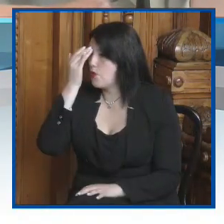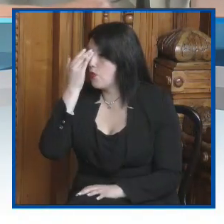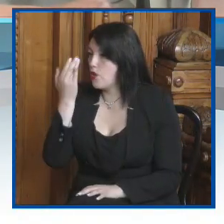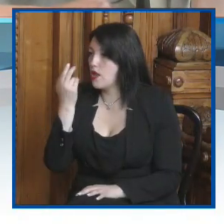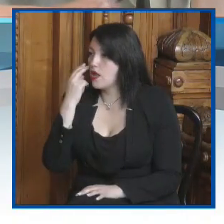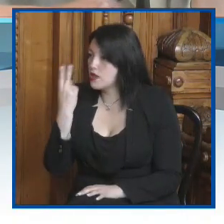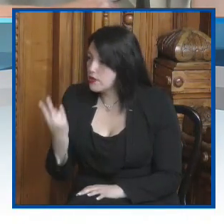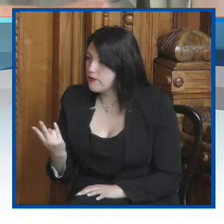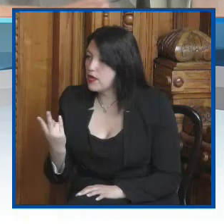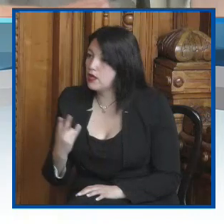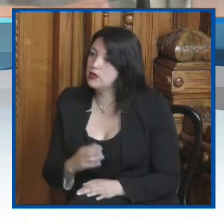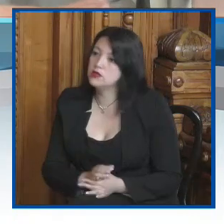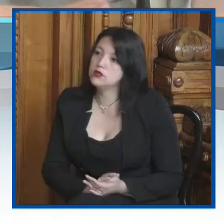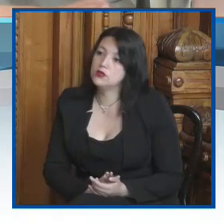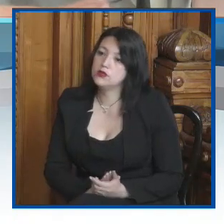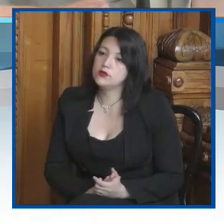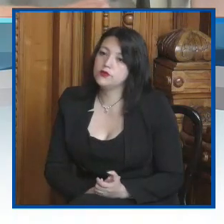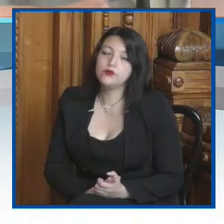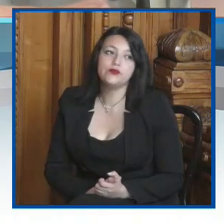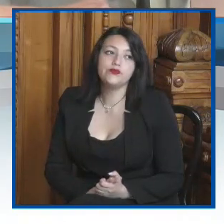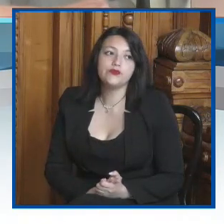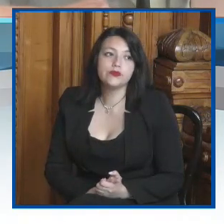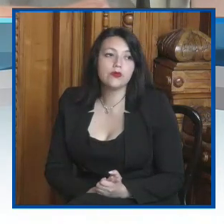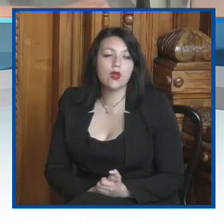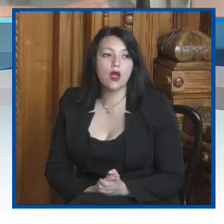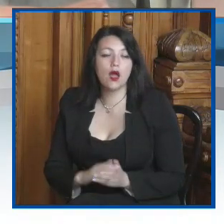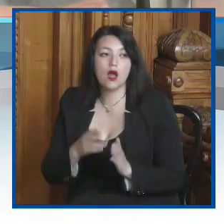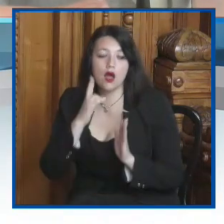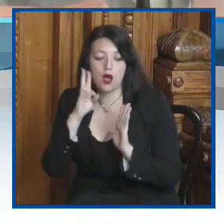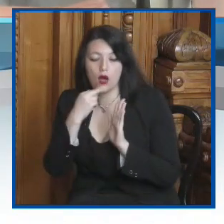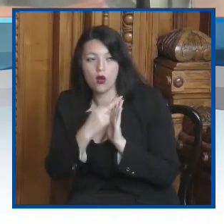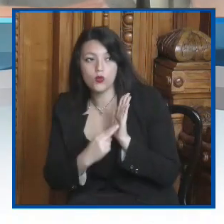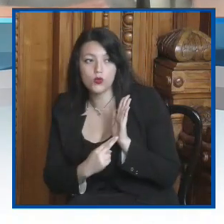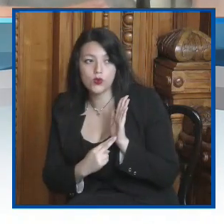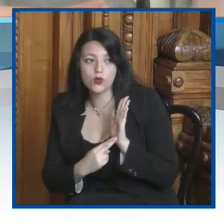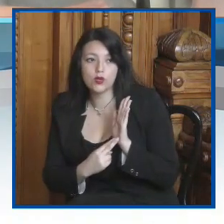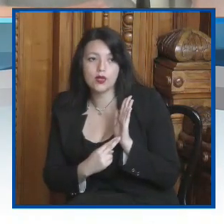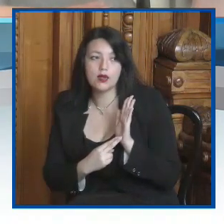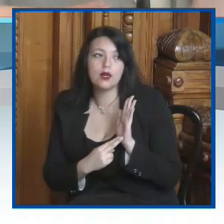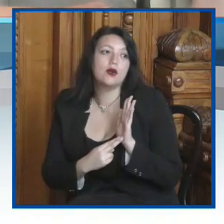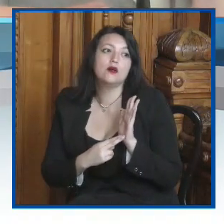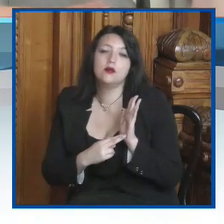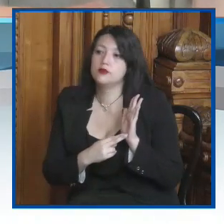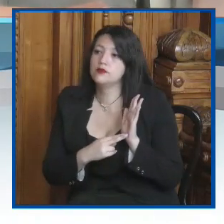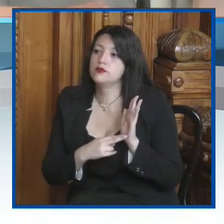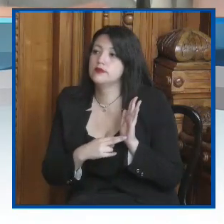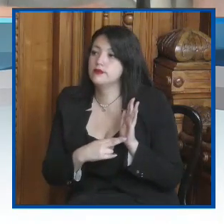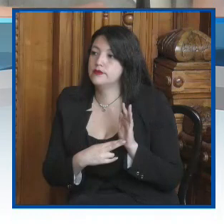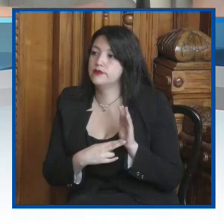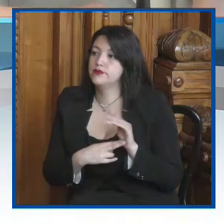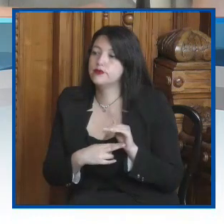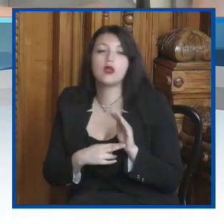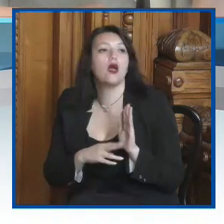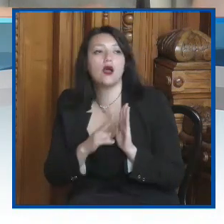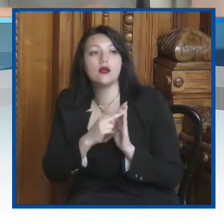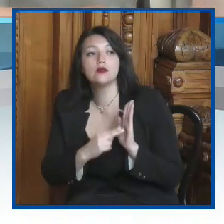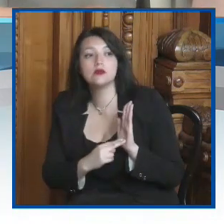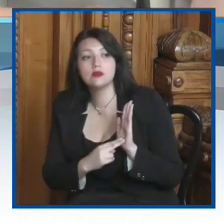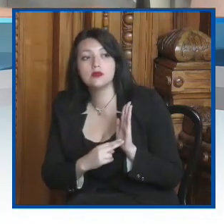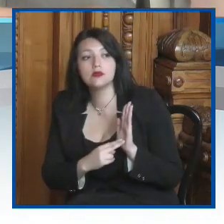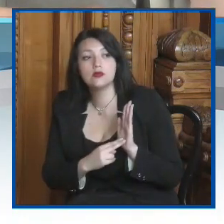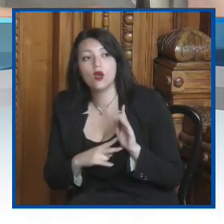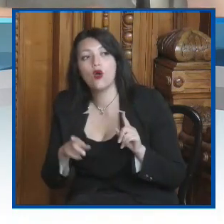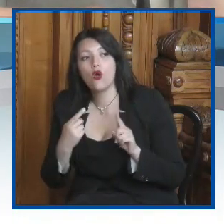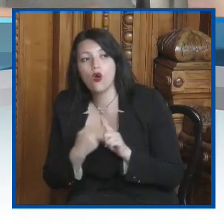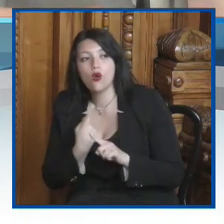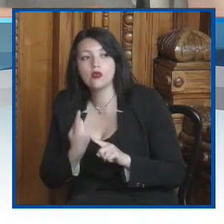considerando gerundio. Autos, vistos, ¿visto qué? Visto que afojas tal, que afojas tal. Otra